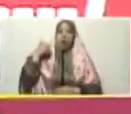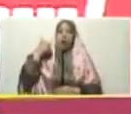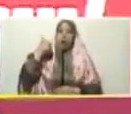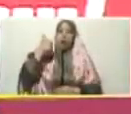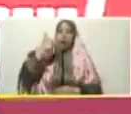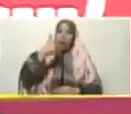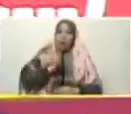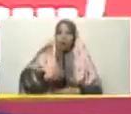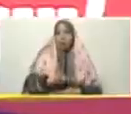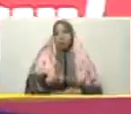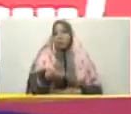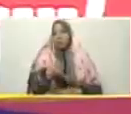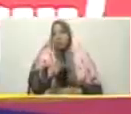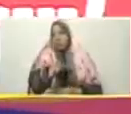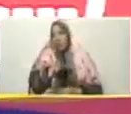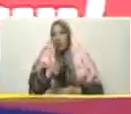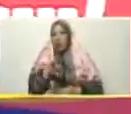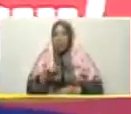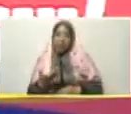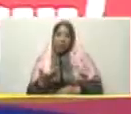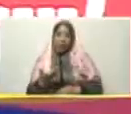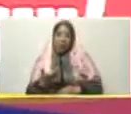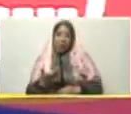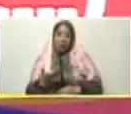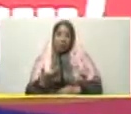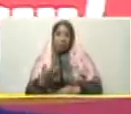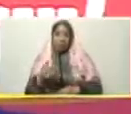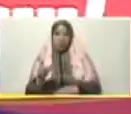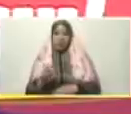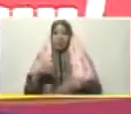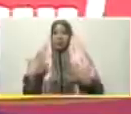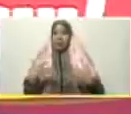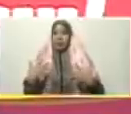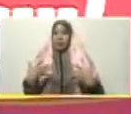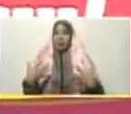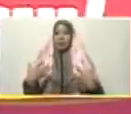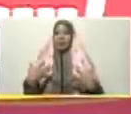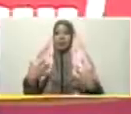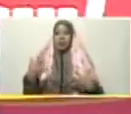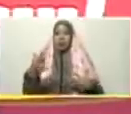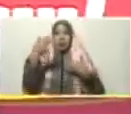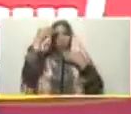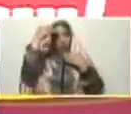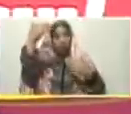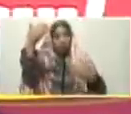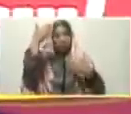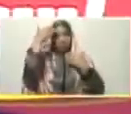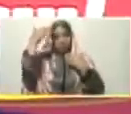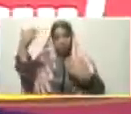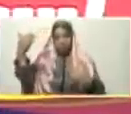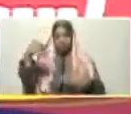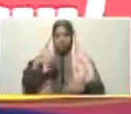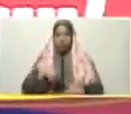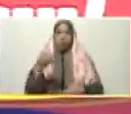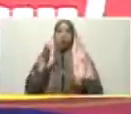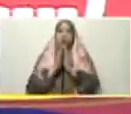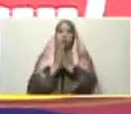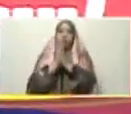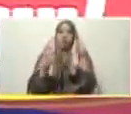más o menos una exageración bueno vamos a saludarla se ponen de